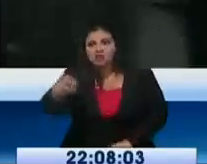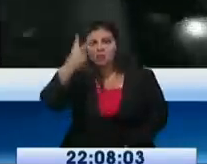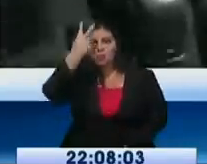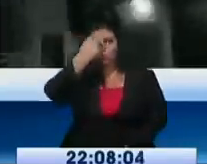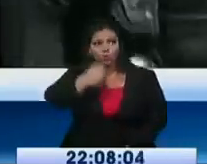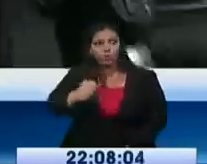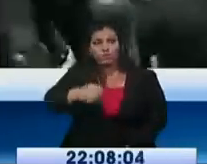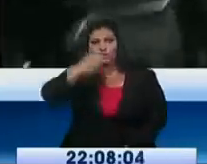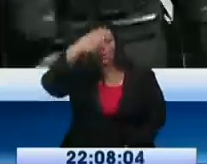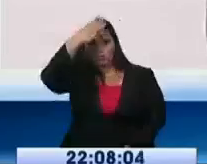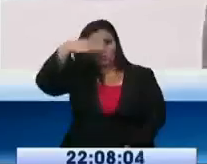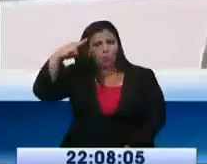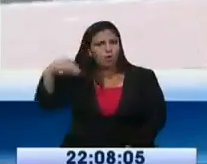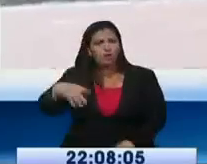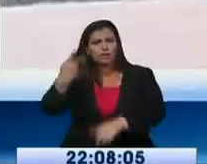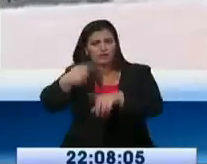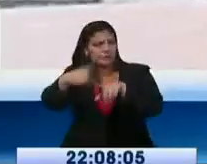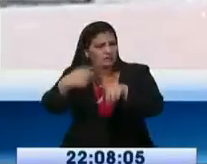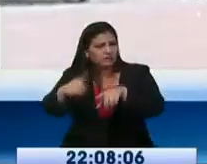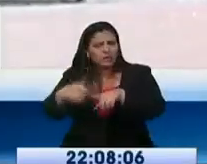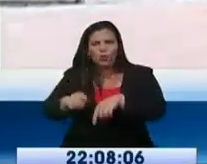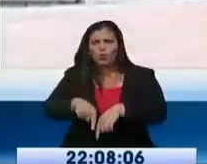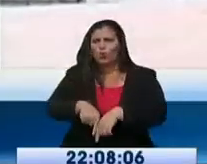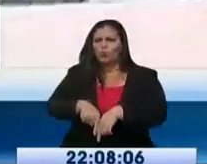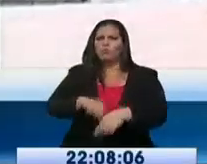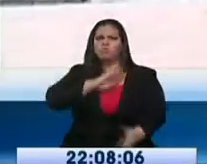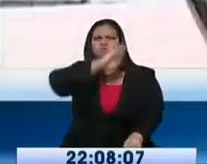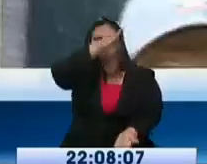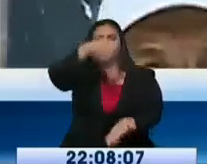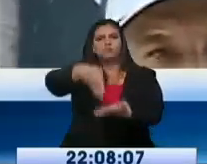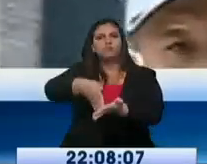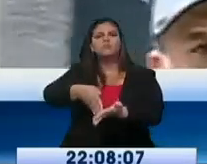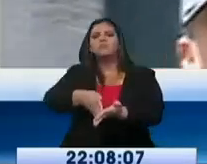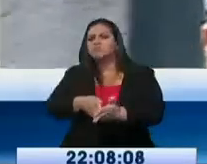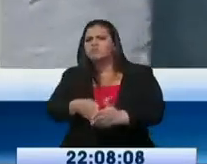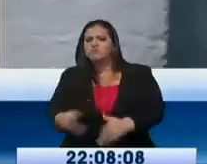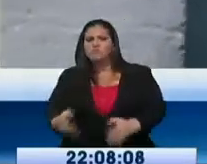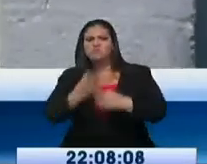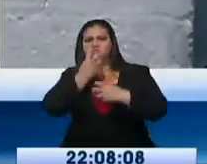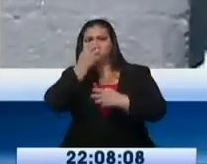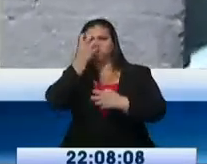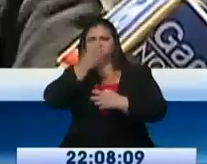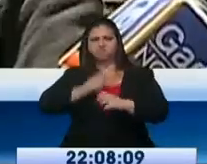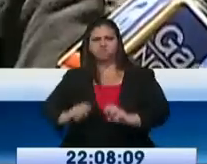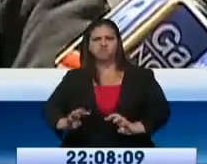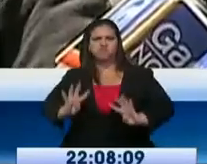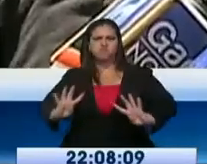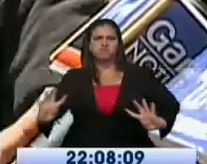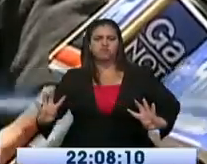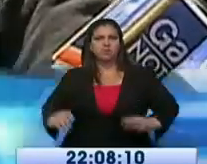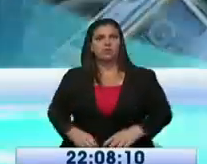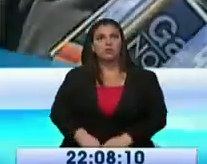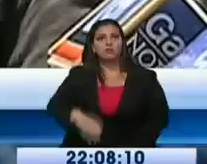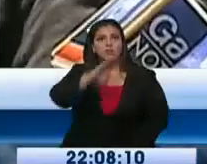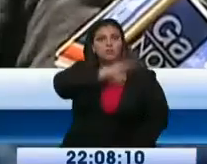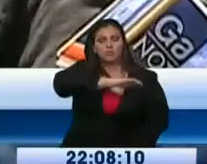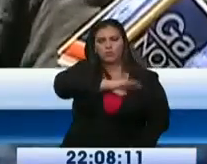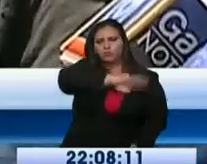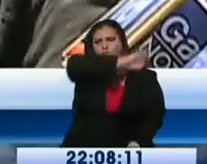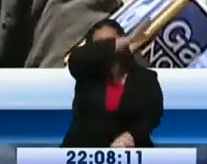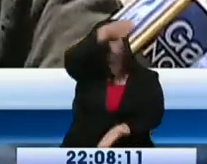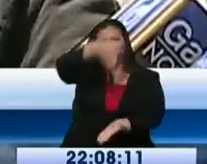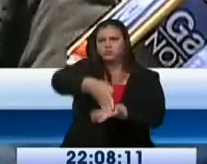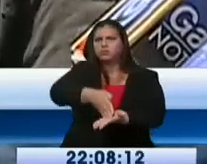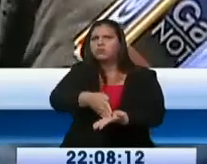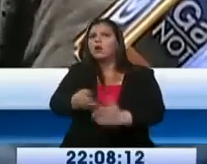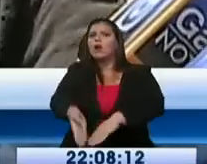control. Policías y autoridades se dividieron en grupos y de forma simultánea volvieron a colocar los sellos. En el centro histórico esta actividad no